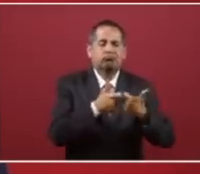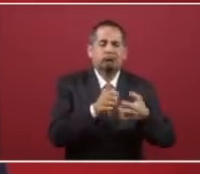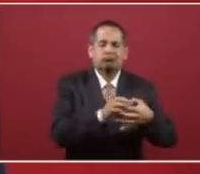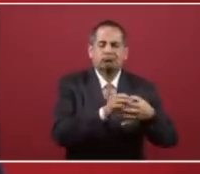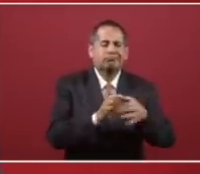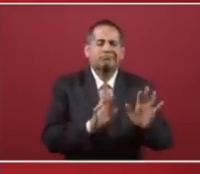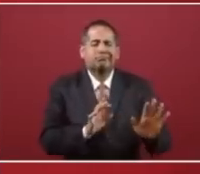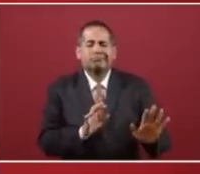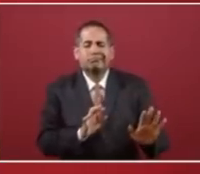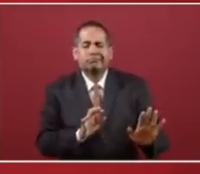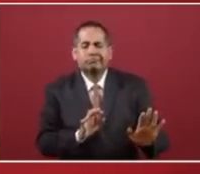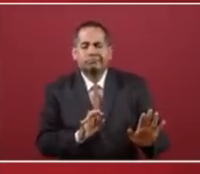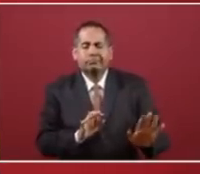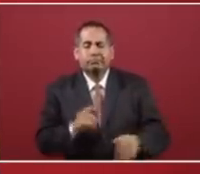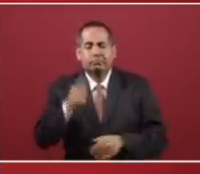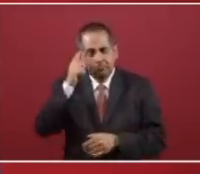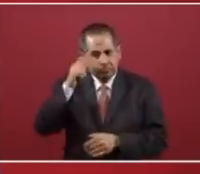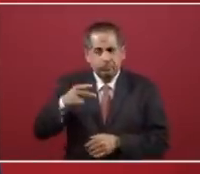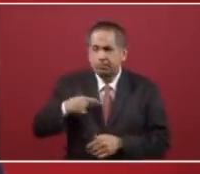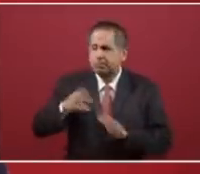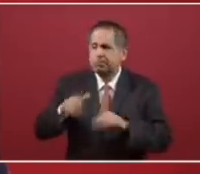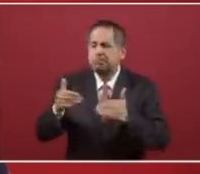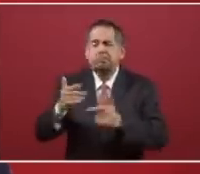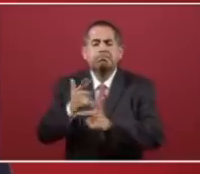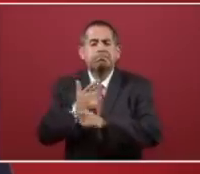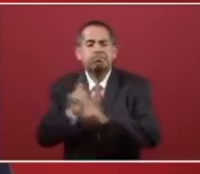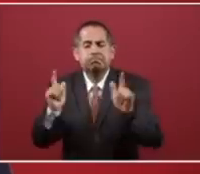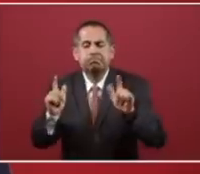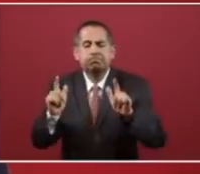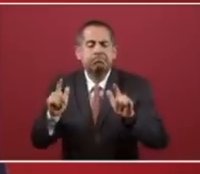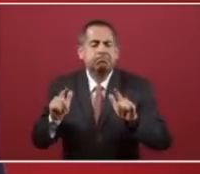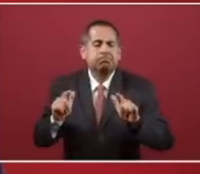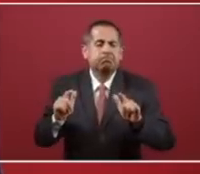creo en que los ciudadanos son libres